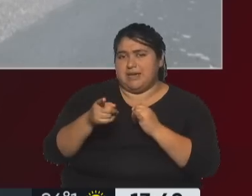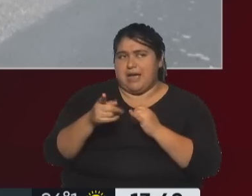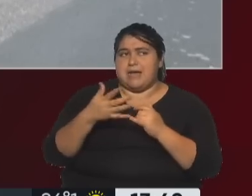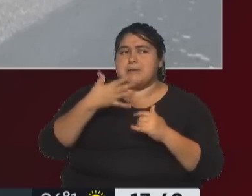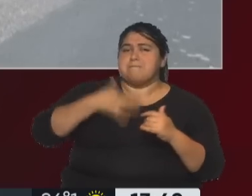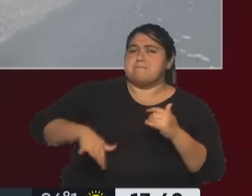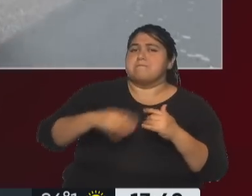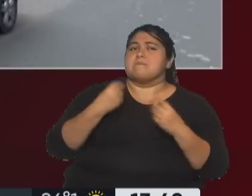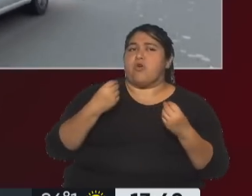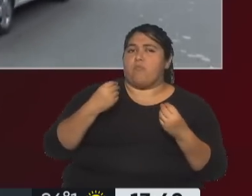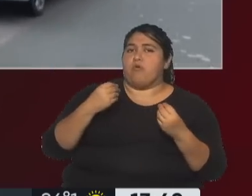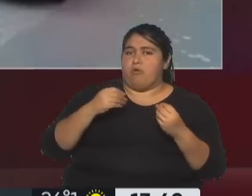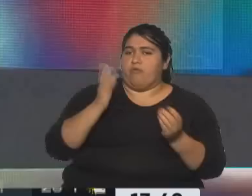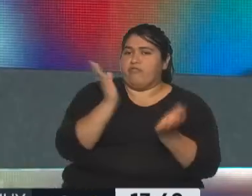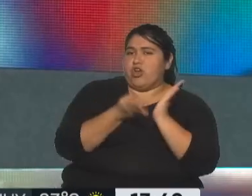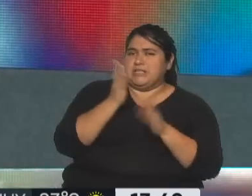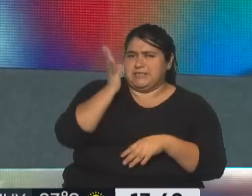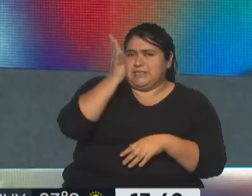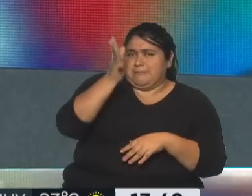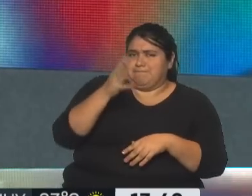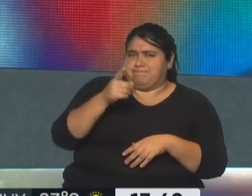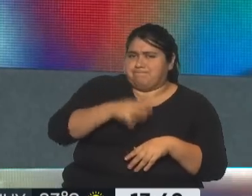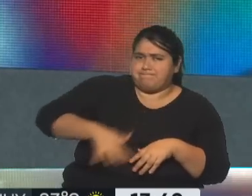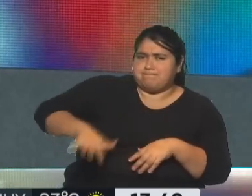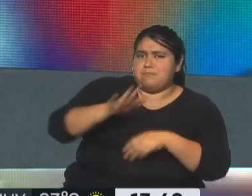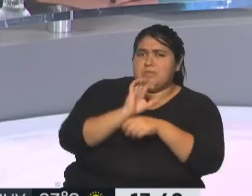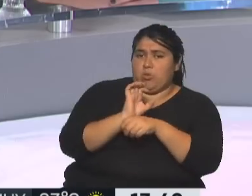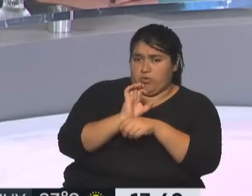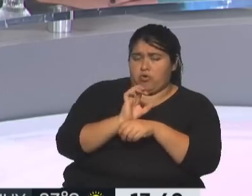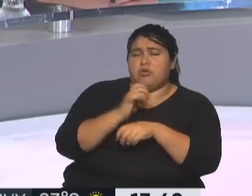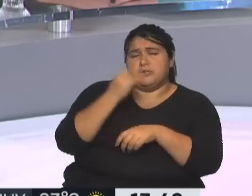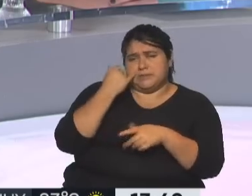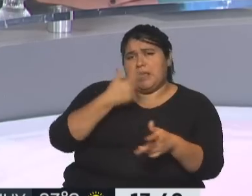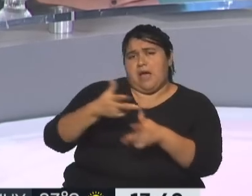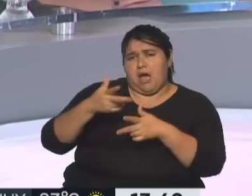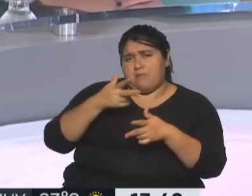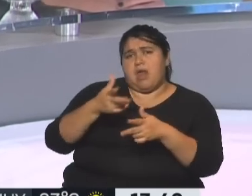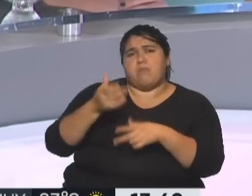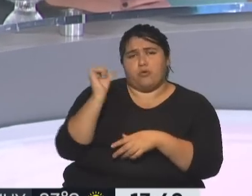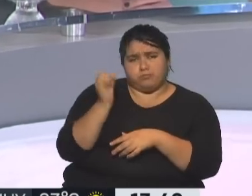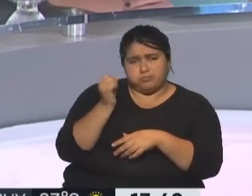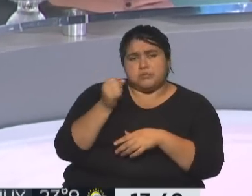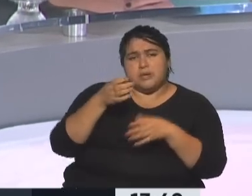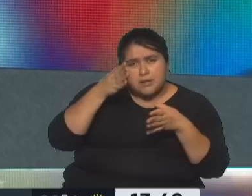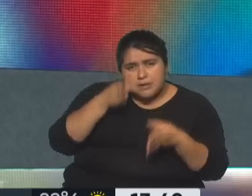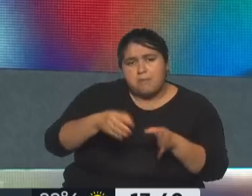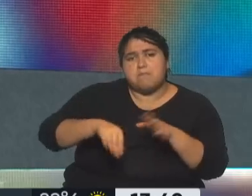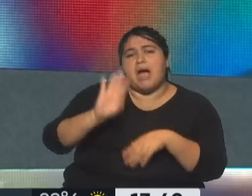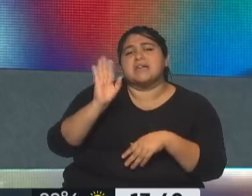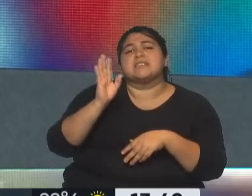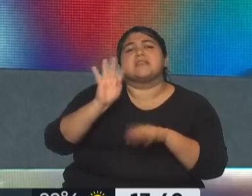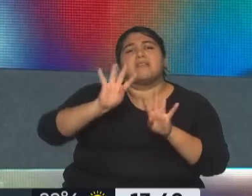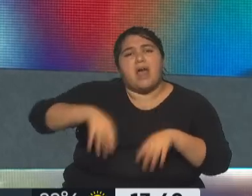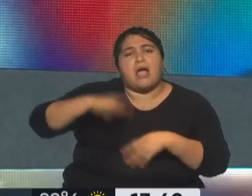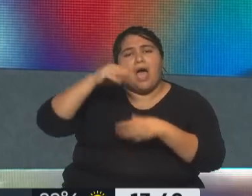de violencia a la cual asistimos en Ecuador. Porque nosotros ya veníamos trabajando este tema durante los últimos años, donde poníamos el foco muy fuertemente en la situación